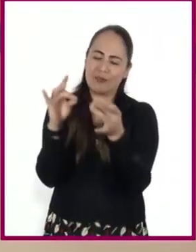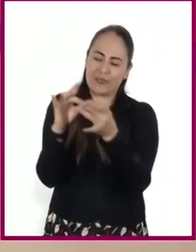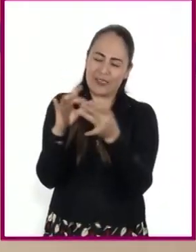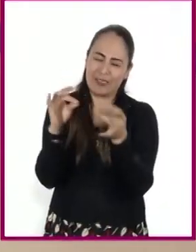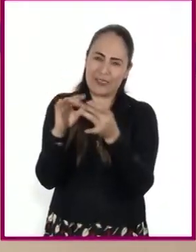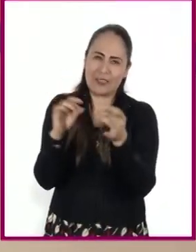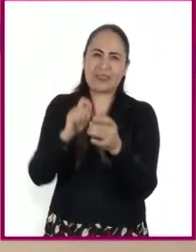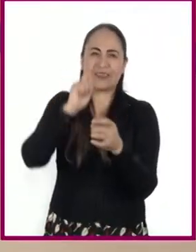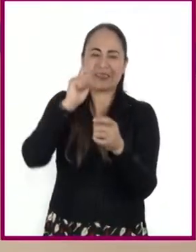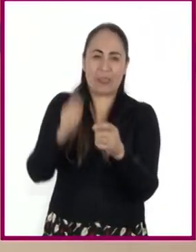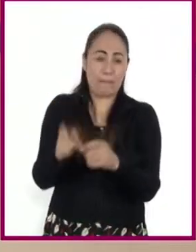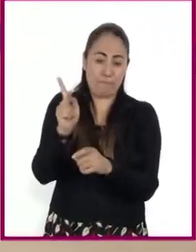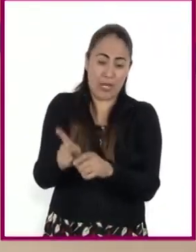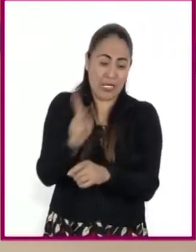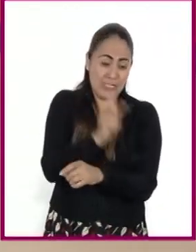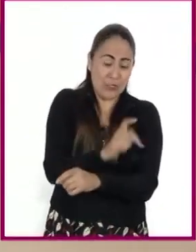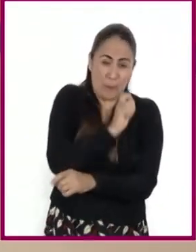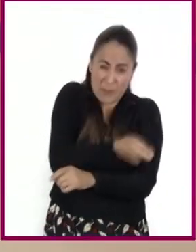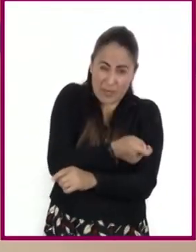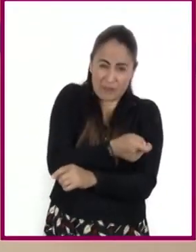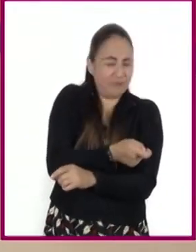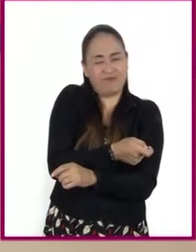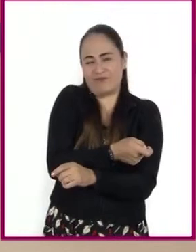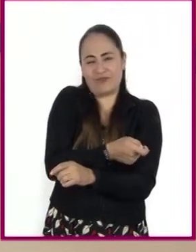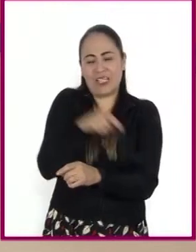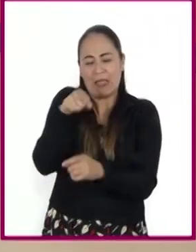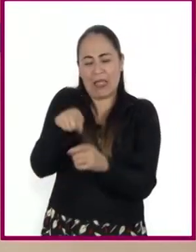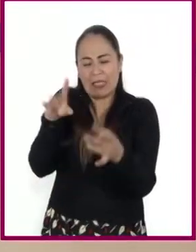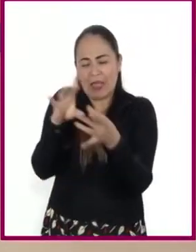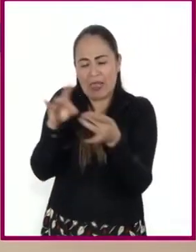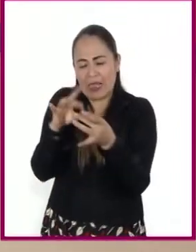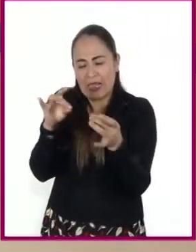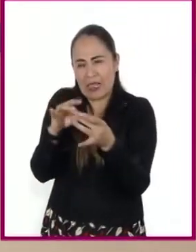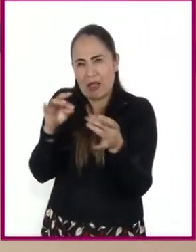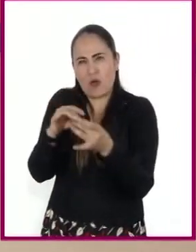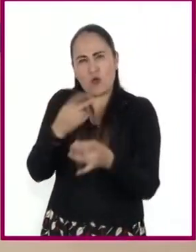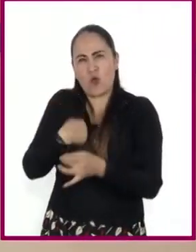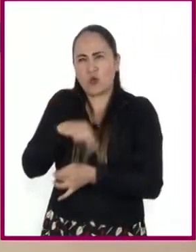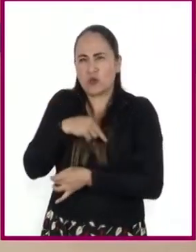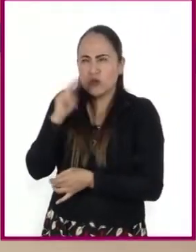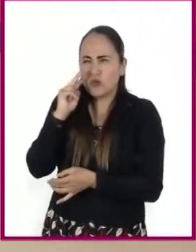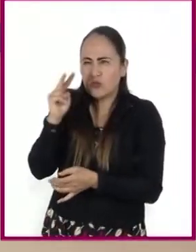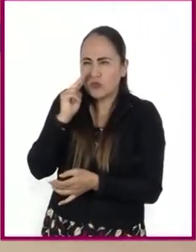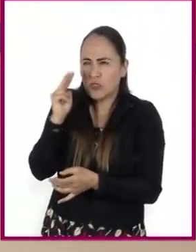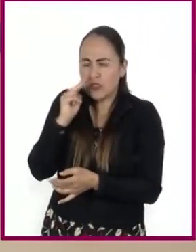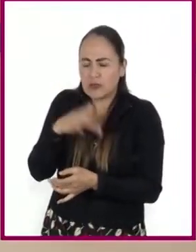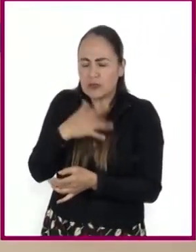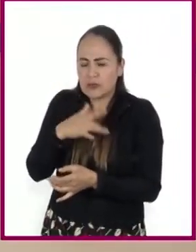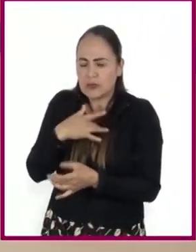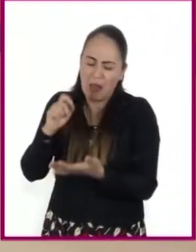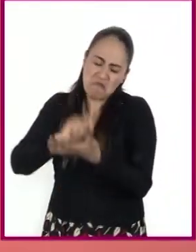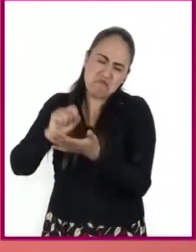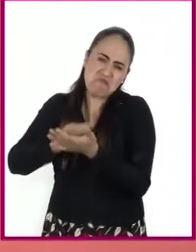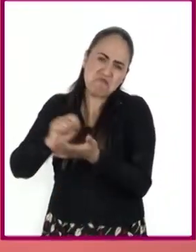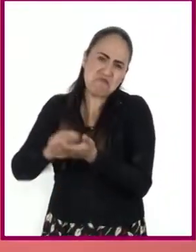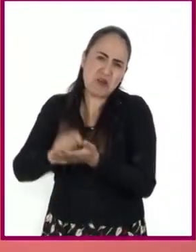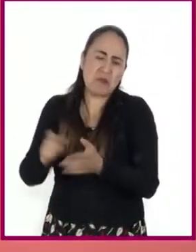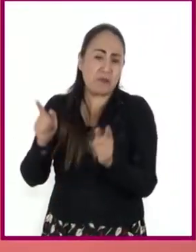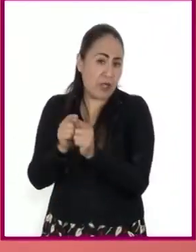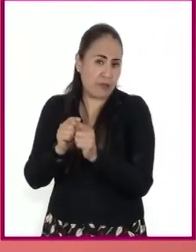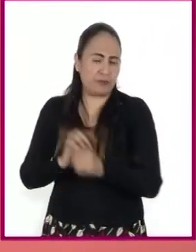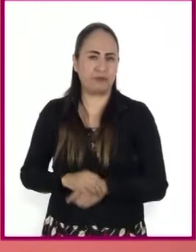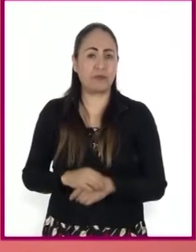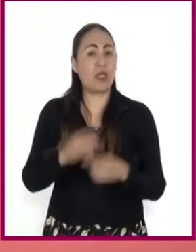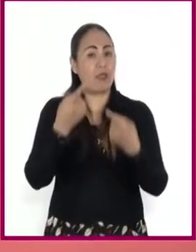definiciones, ya que cuando describimos solemos escribir lo que percibimos a través de los sentidos, mientras